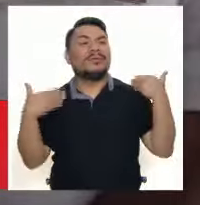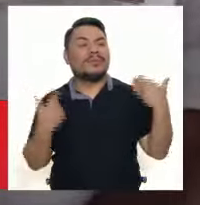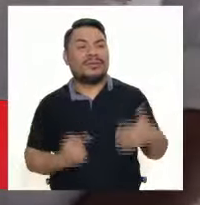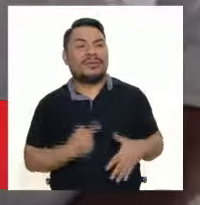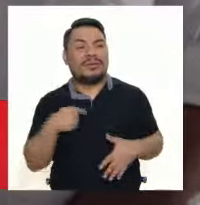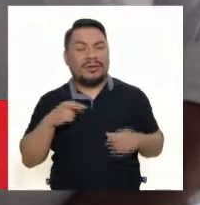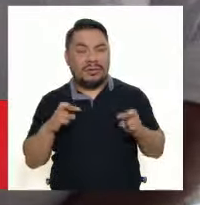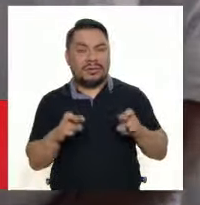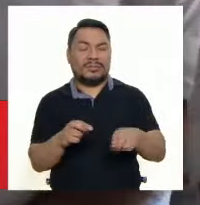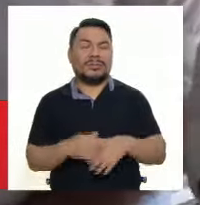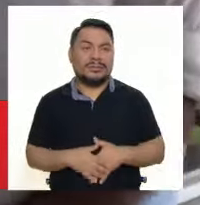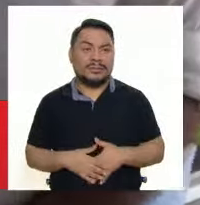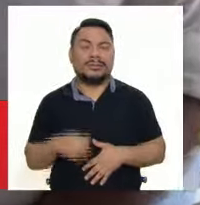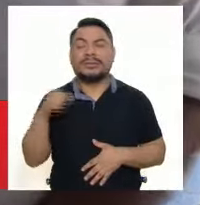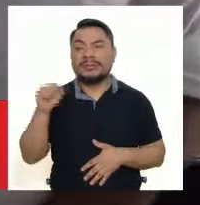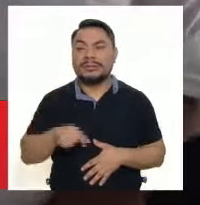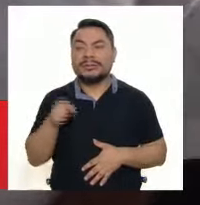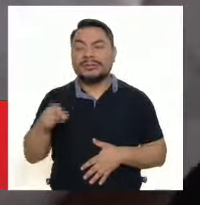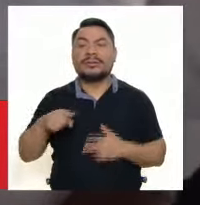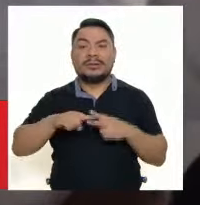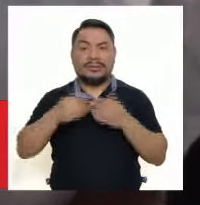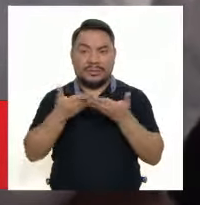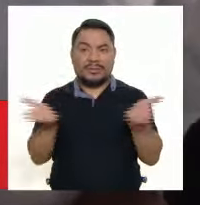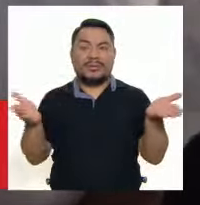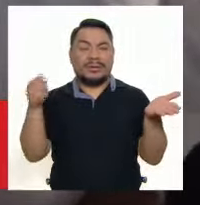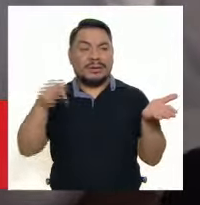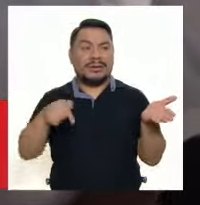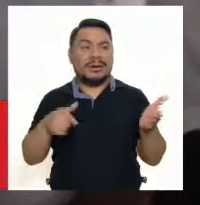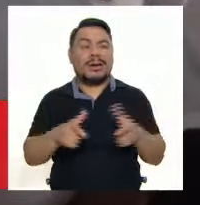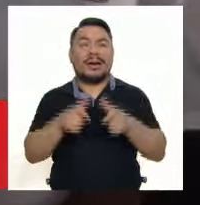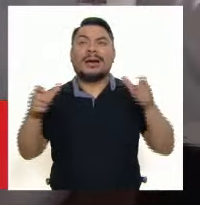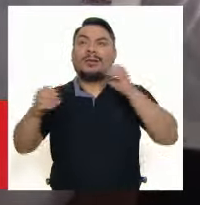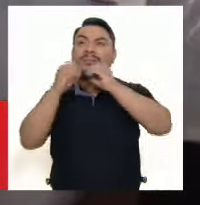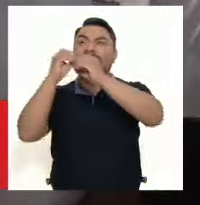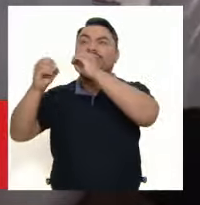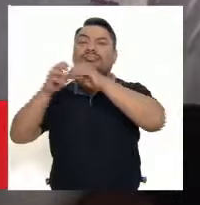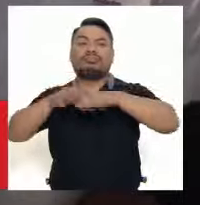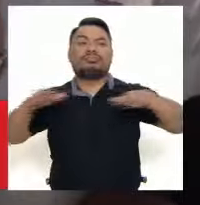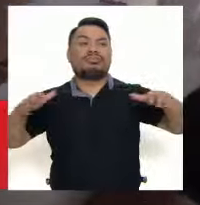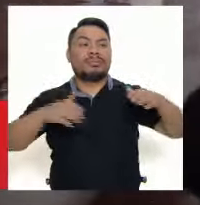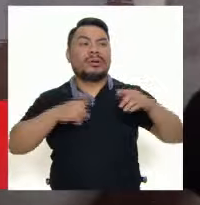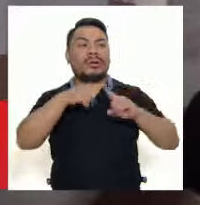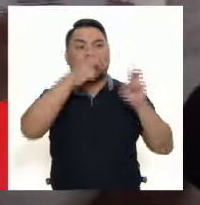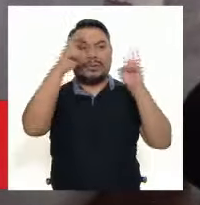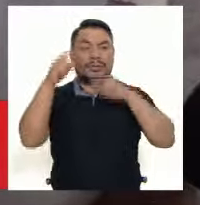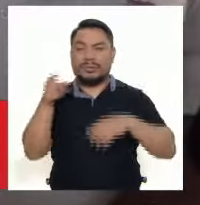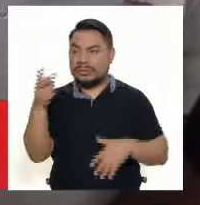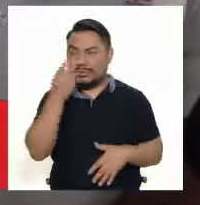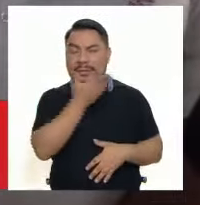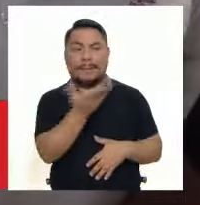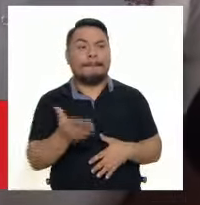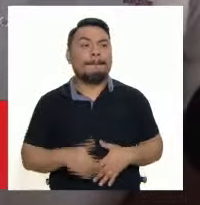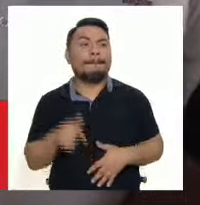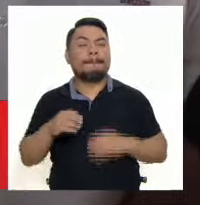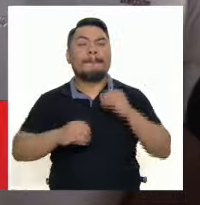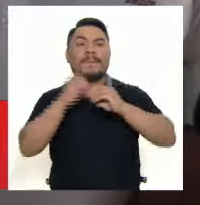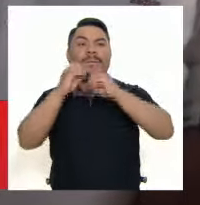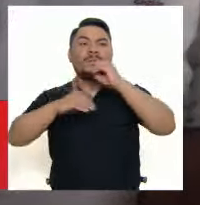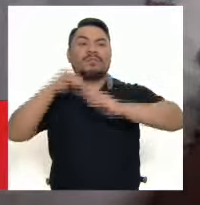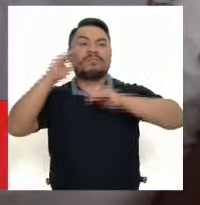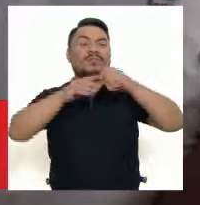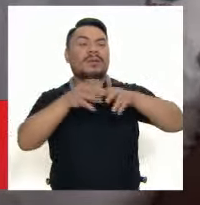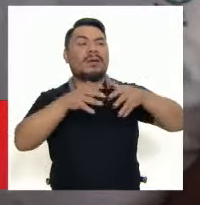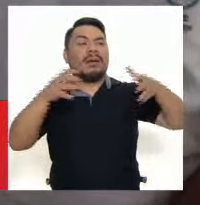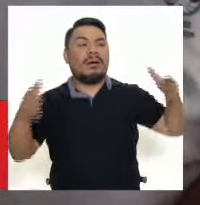esta oportunidad de estar en la inauguración de este gran complejo turístico, como ustedes pueden apreciar. Es una obra que se ha